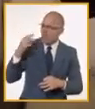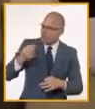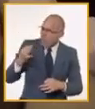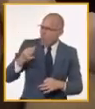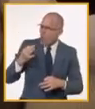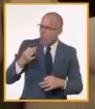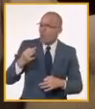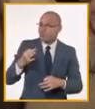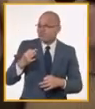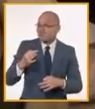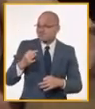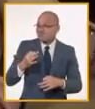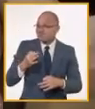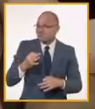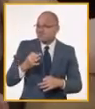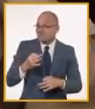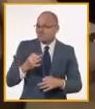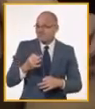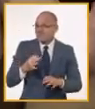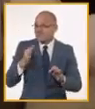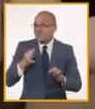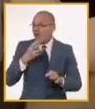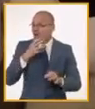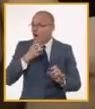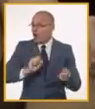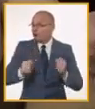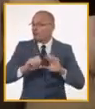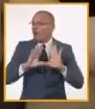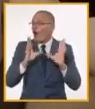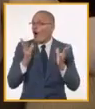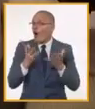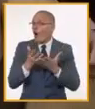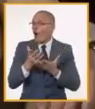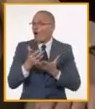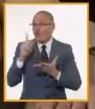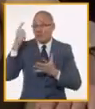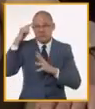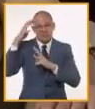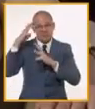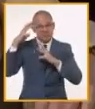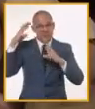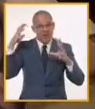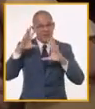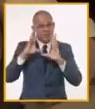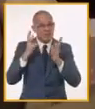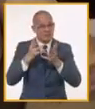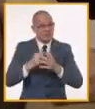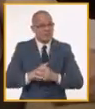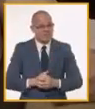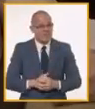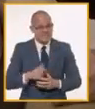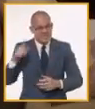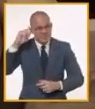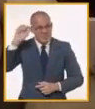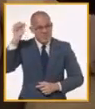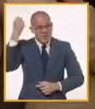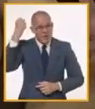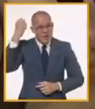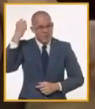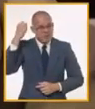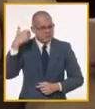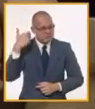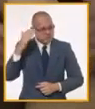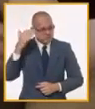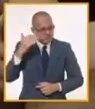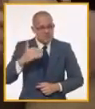mucho, pero te controlaba todo lo que te decía, te lo controlaba bien,